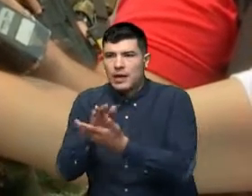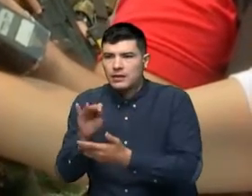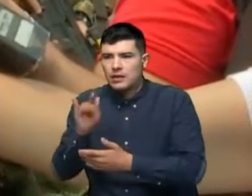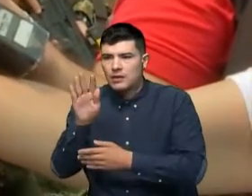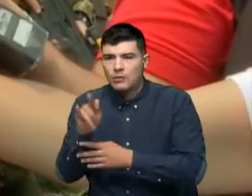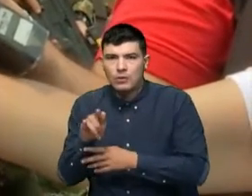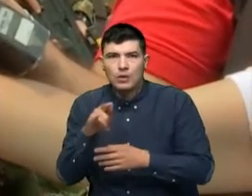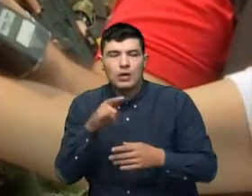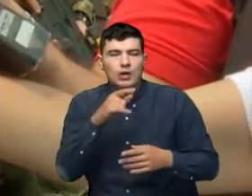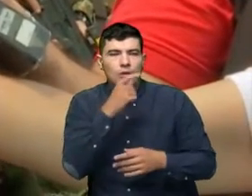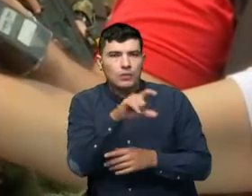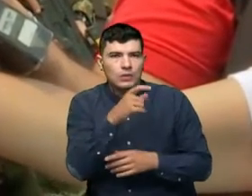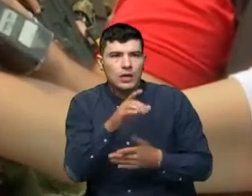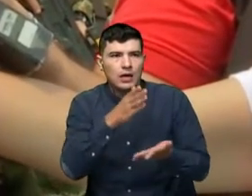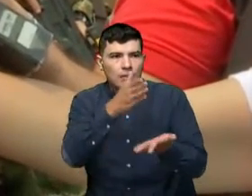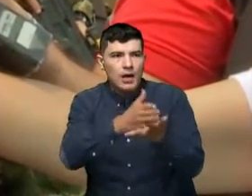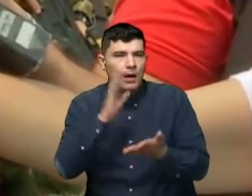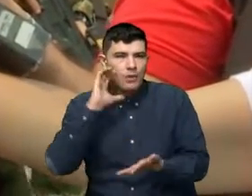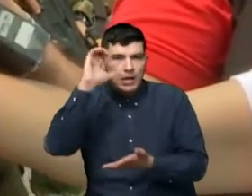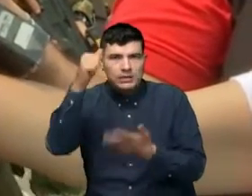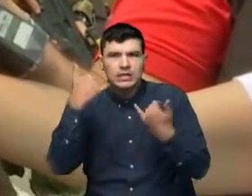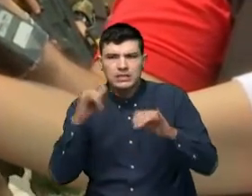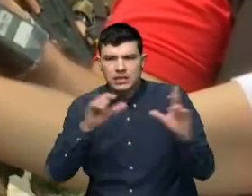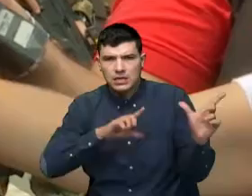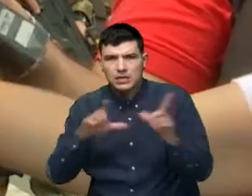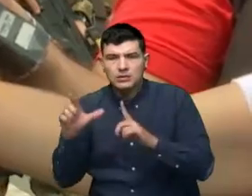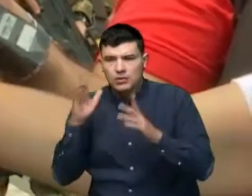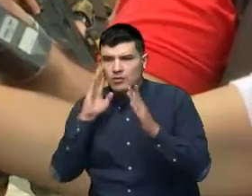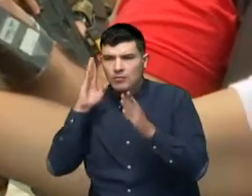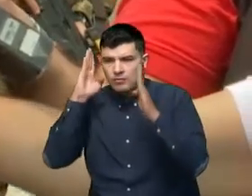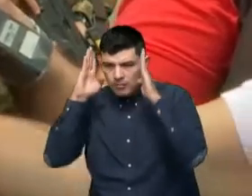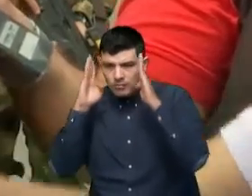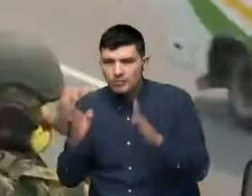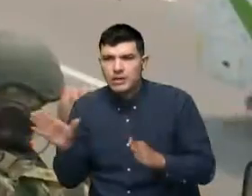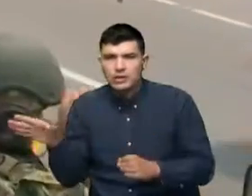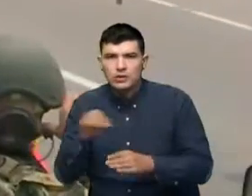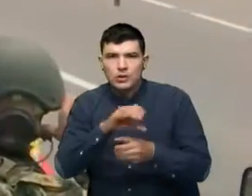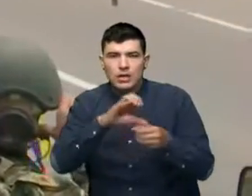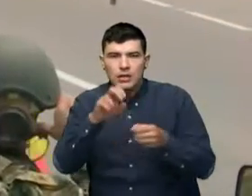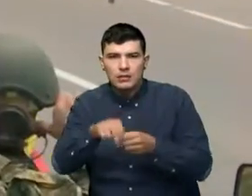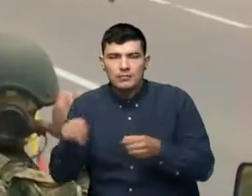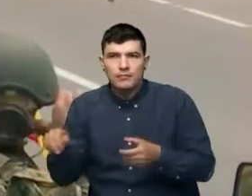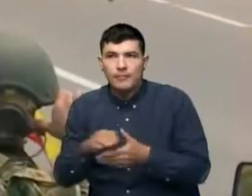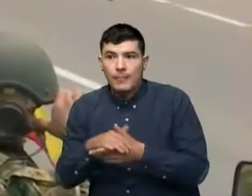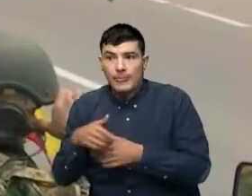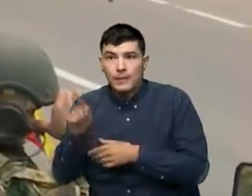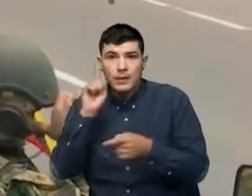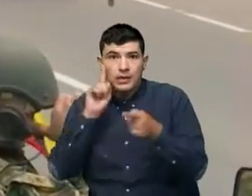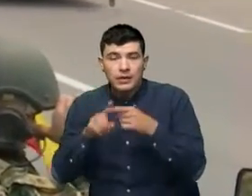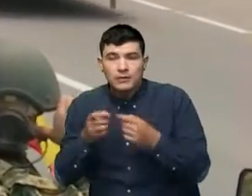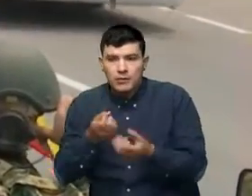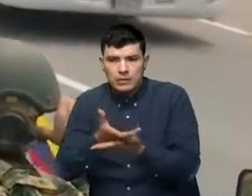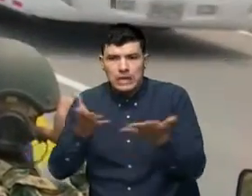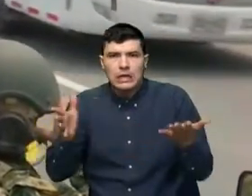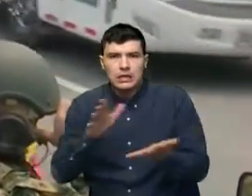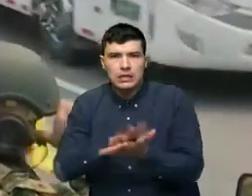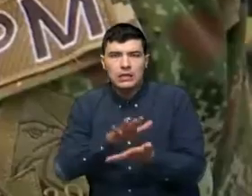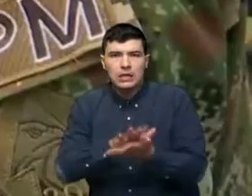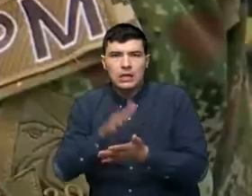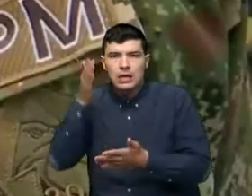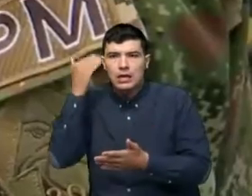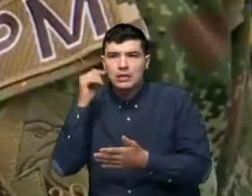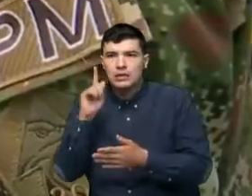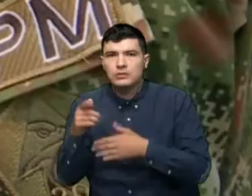Cúcuta, Ocaña, desplegados para el servicio de la ciudadanía. Esto busca dar a los viajeros tranquilidad durante el